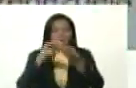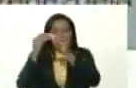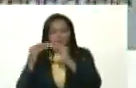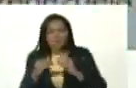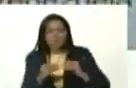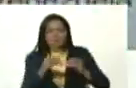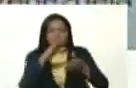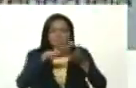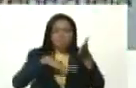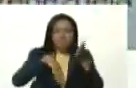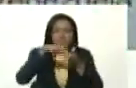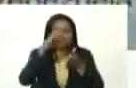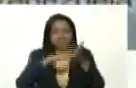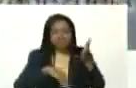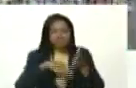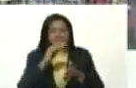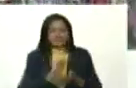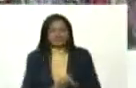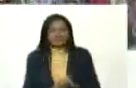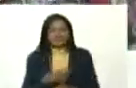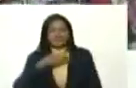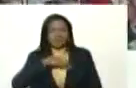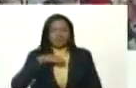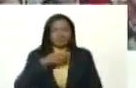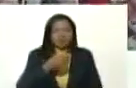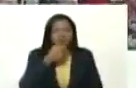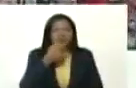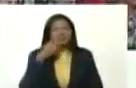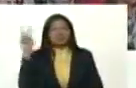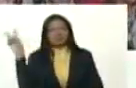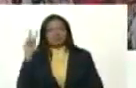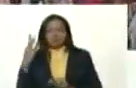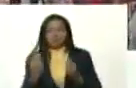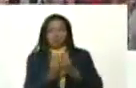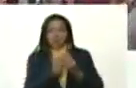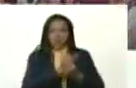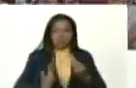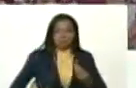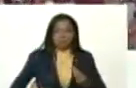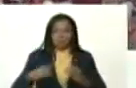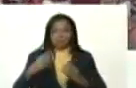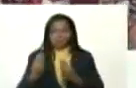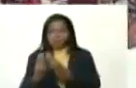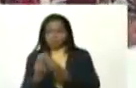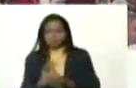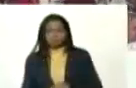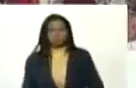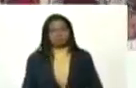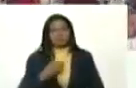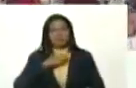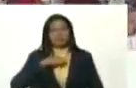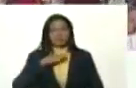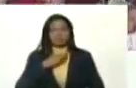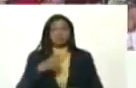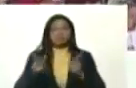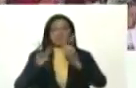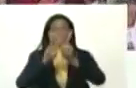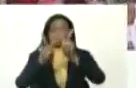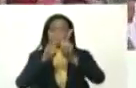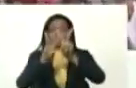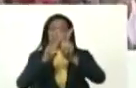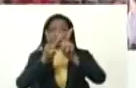En la gran misión Venezuela Bella, aquí está Jacqueline Faría, su presidenta. En la gran misión Vivienda